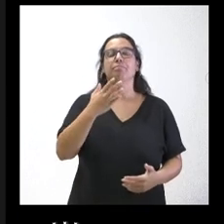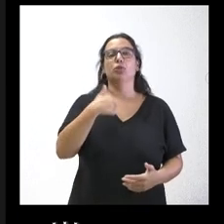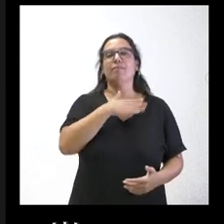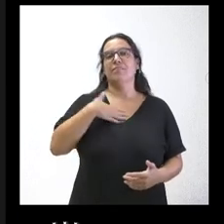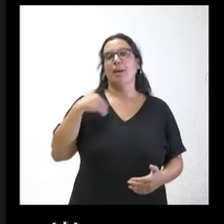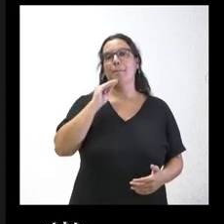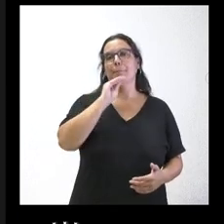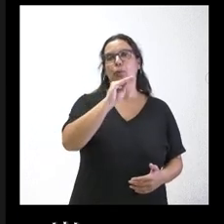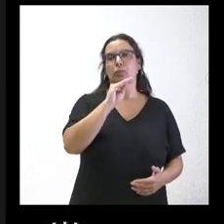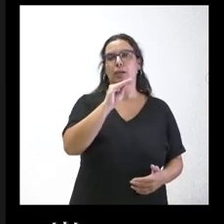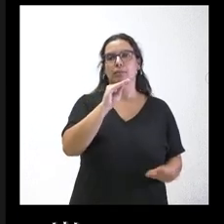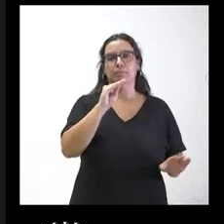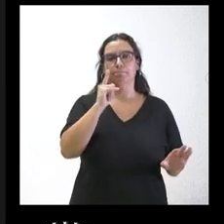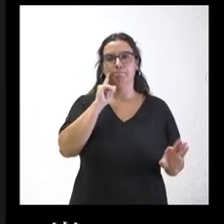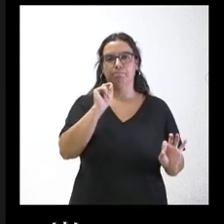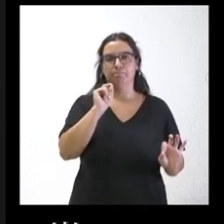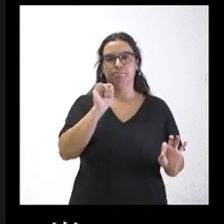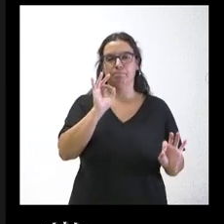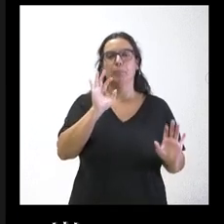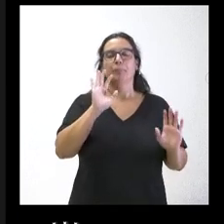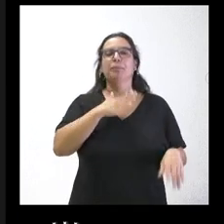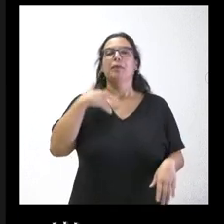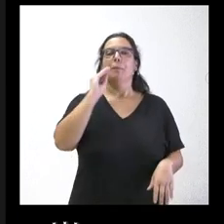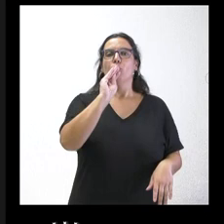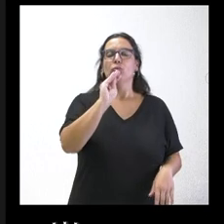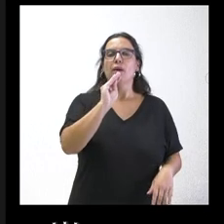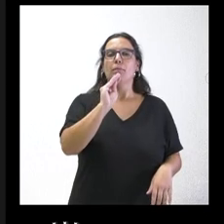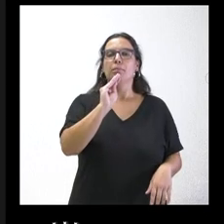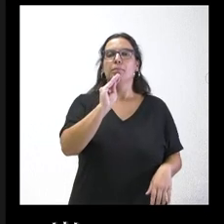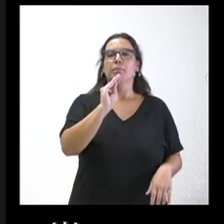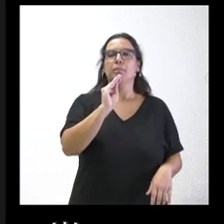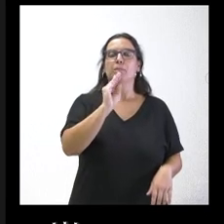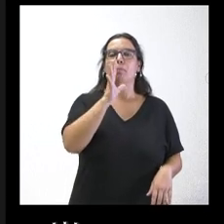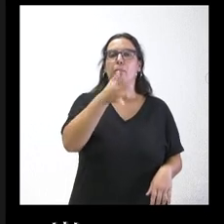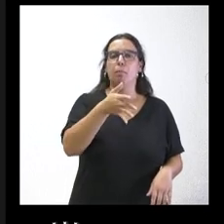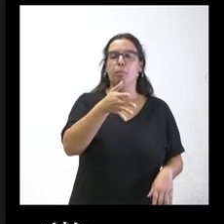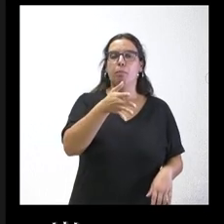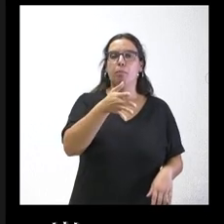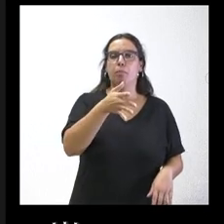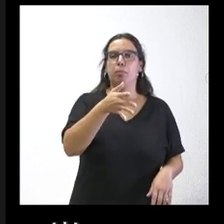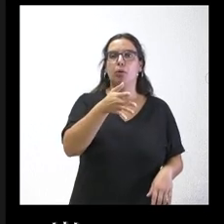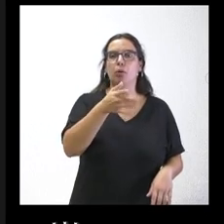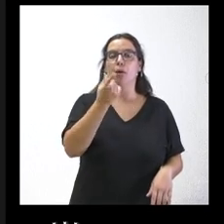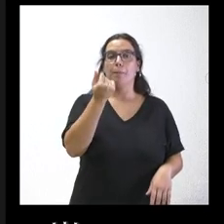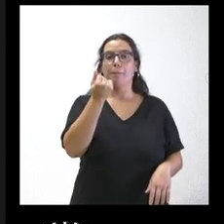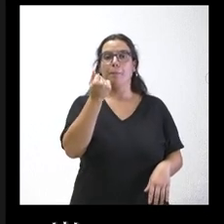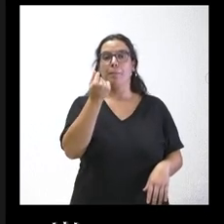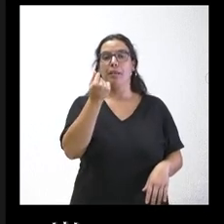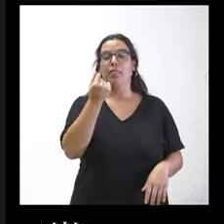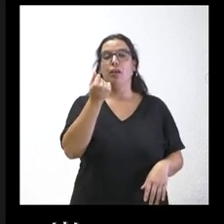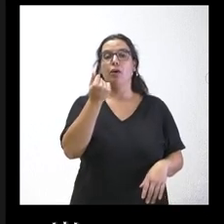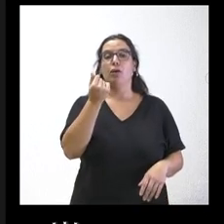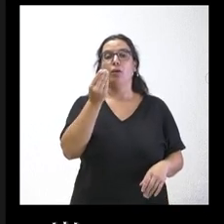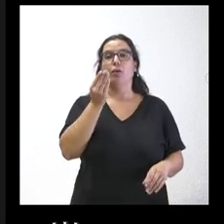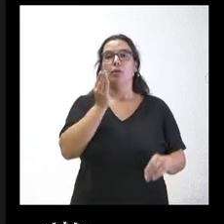bueno por ese aumento de las partidas para las casas de